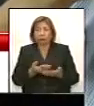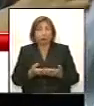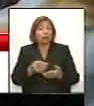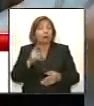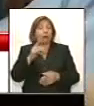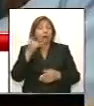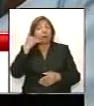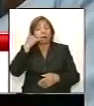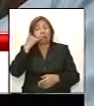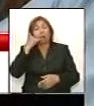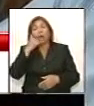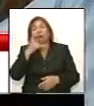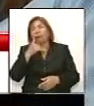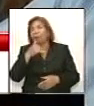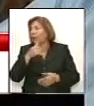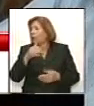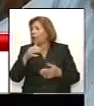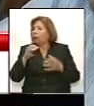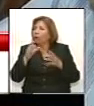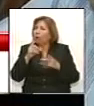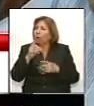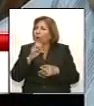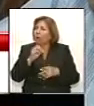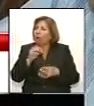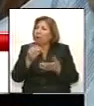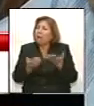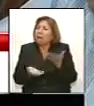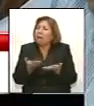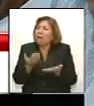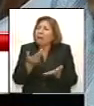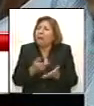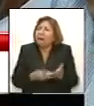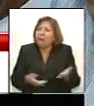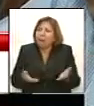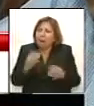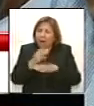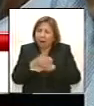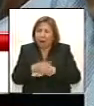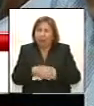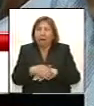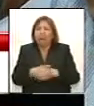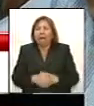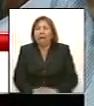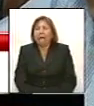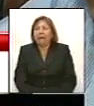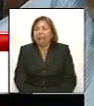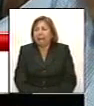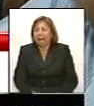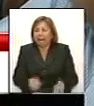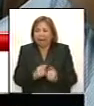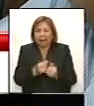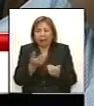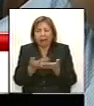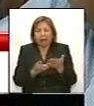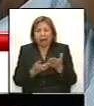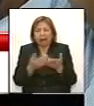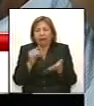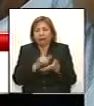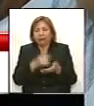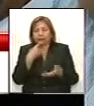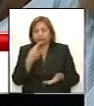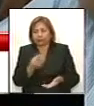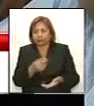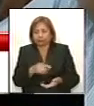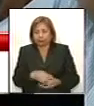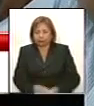100 para que en línea en tal caso podamos gestionarlo o ver qué alternativa para que pueda ingresar esa denuncia. Con respecto en este caso a lo que decía en este caso